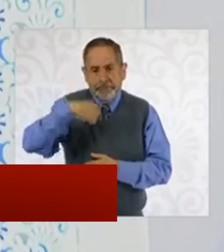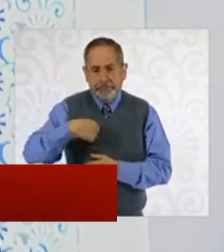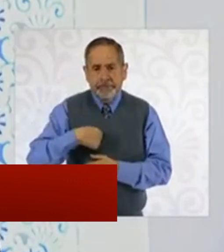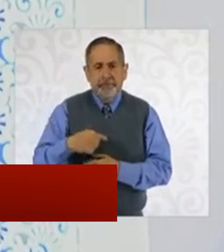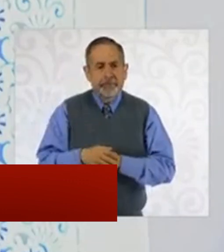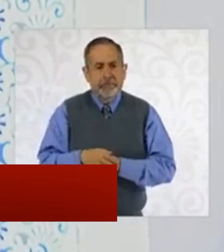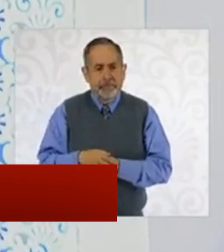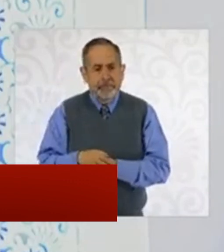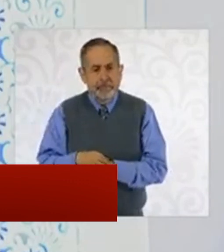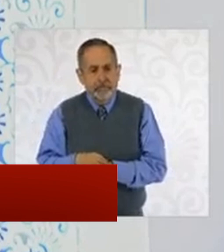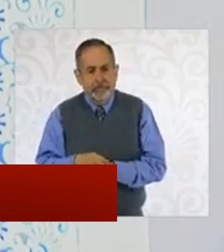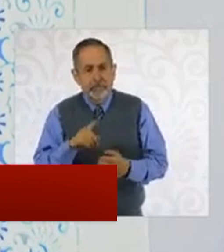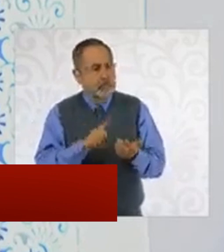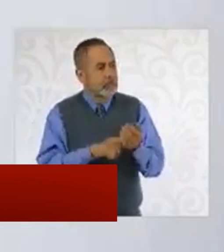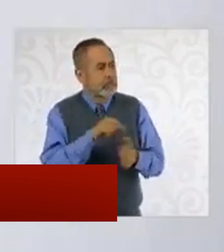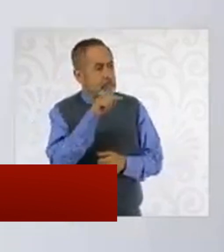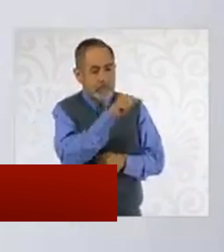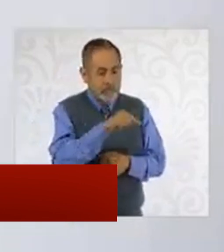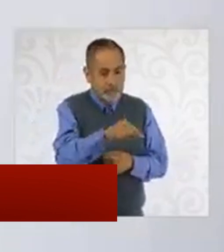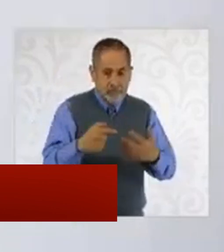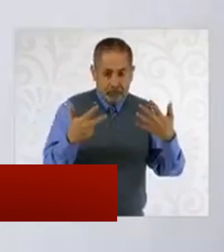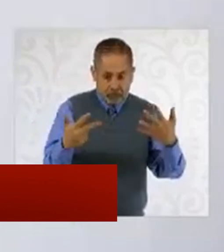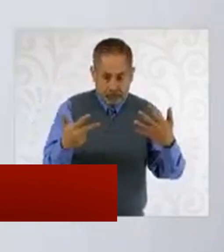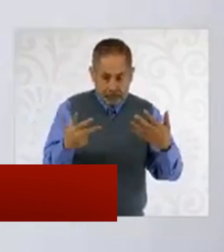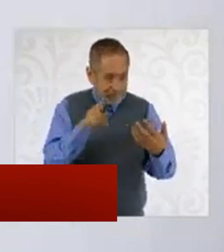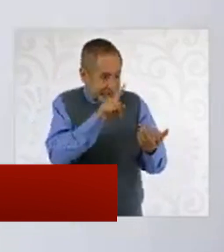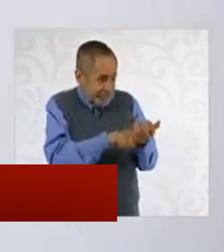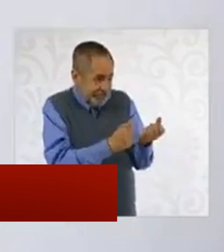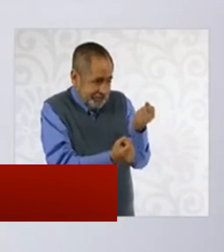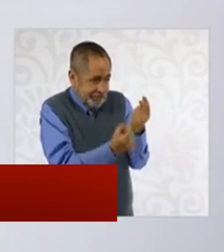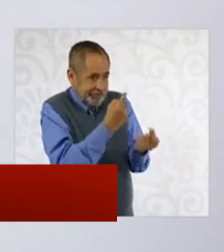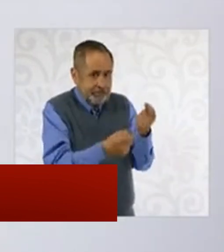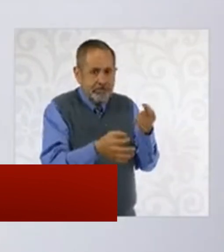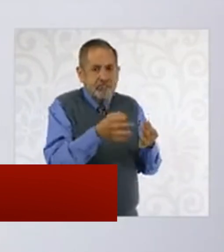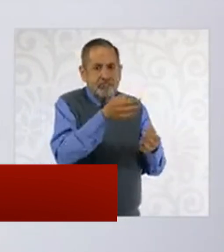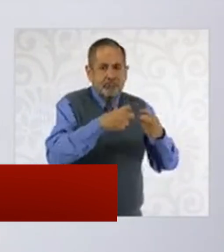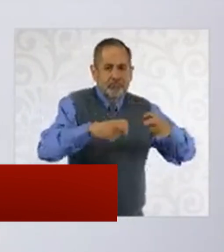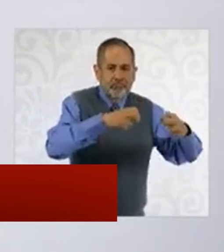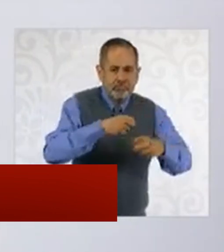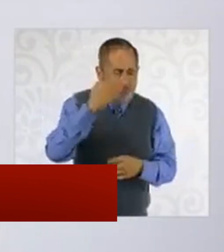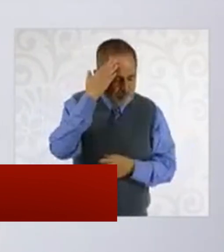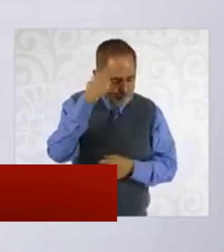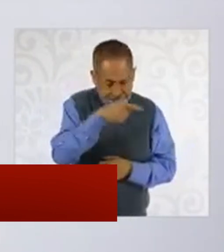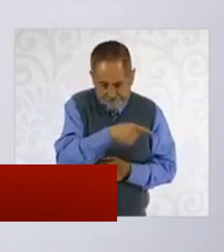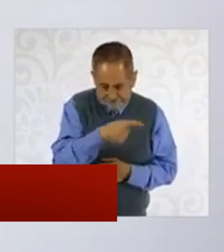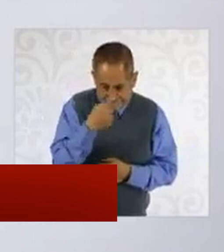que hay ministros y ministras dentro de esos 8 que van a recordar sus clases,